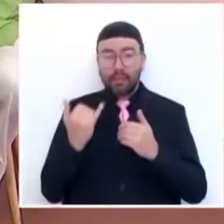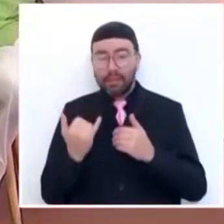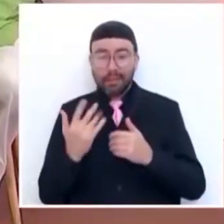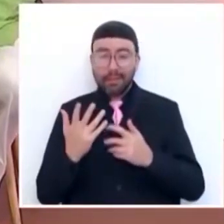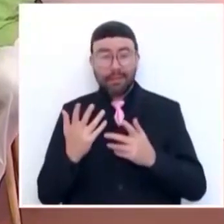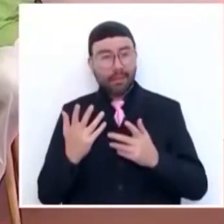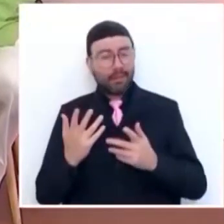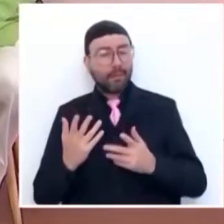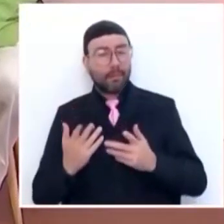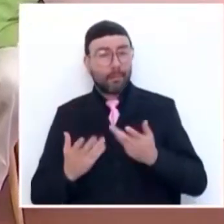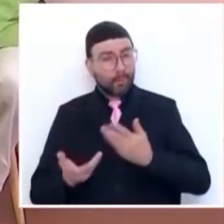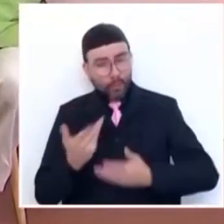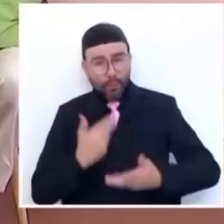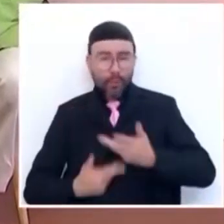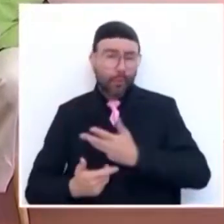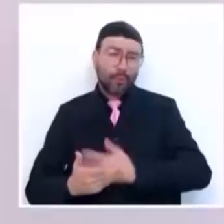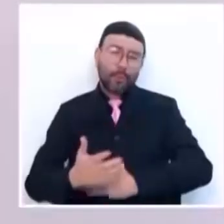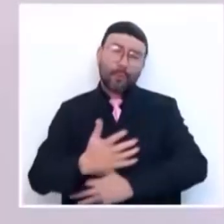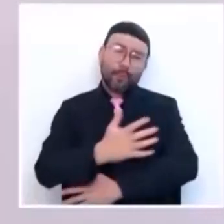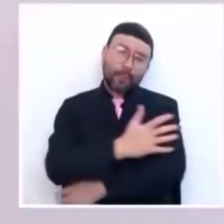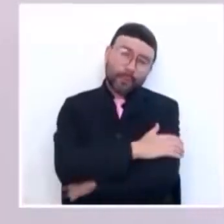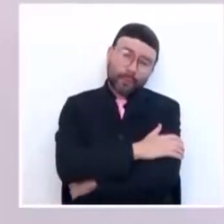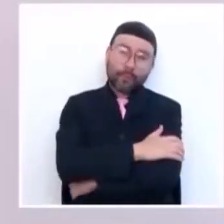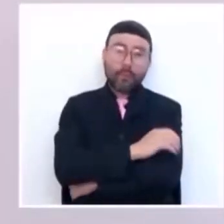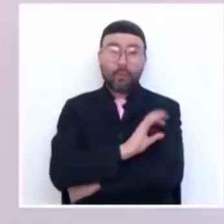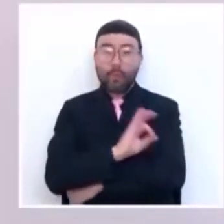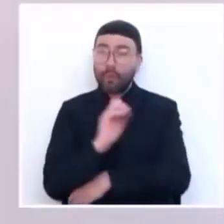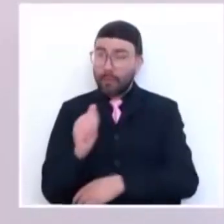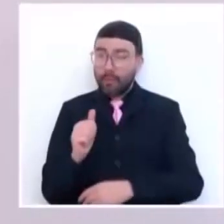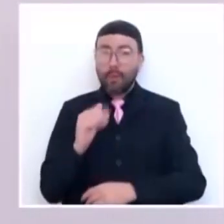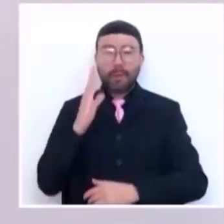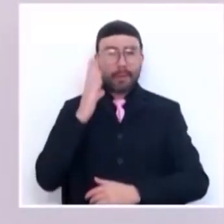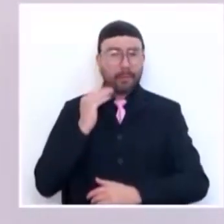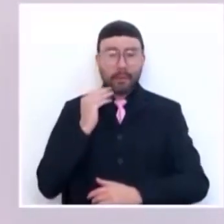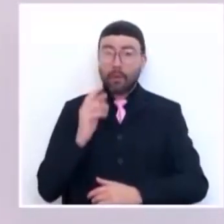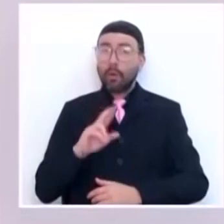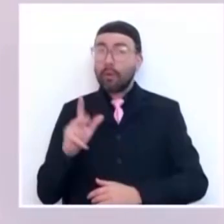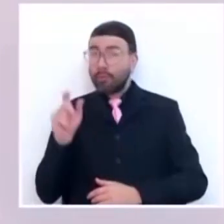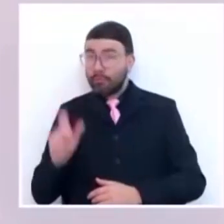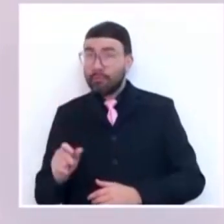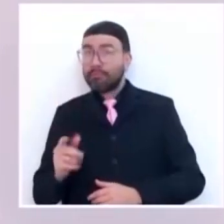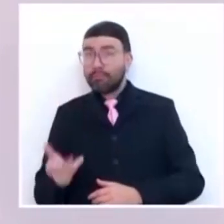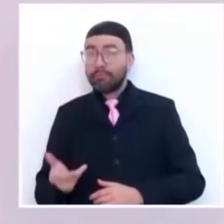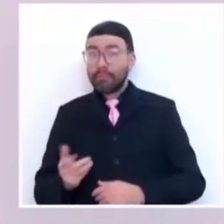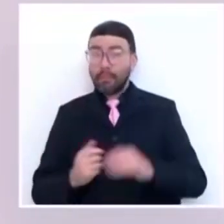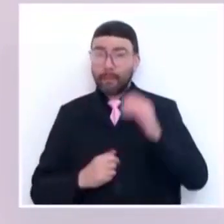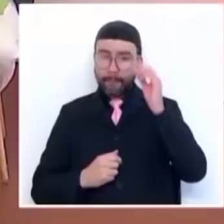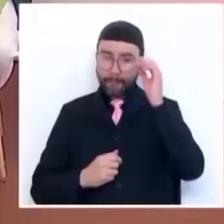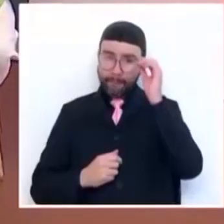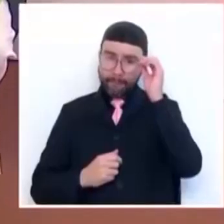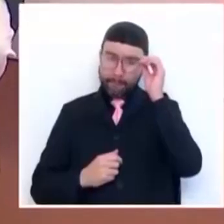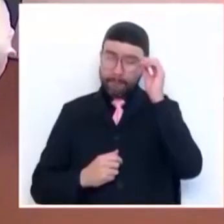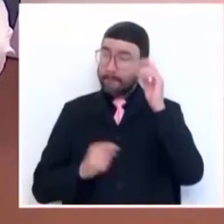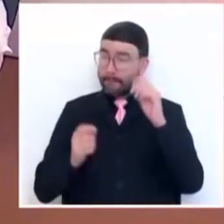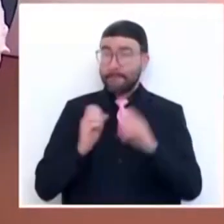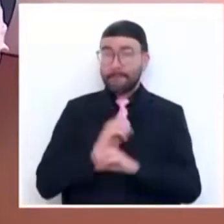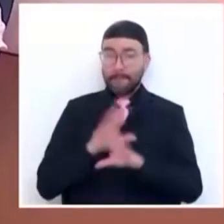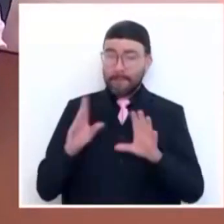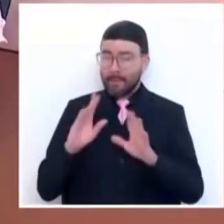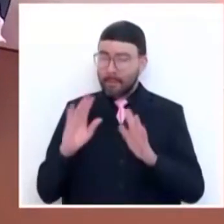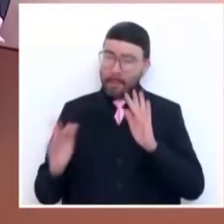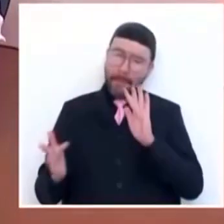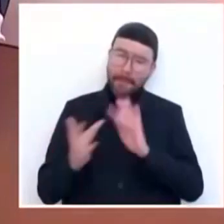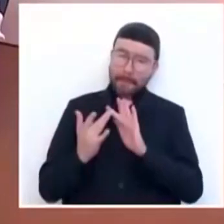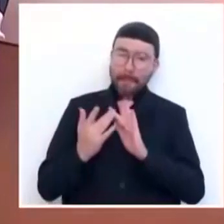ganas de compartir un abrazo o su experiencia con otra persona. Indudablemente, conectarse con